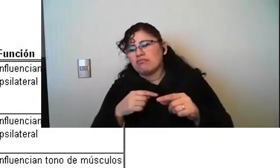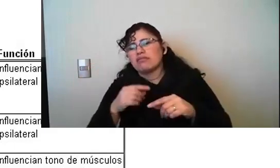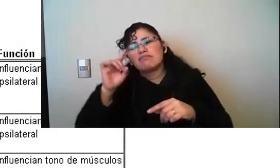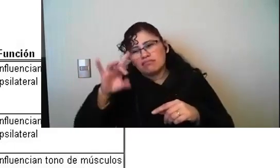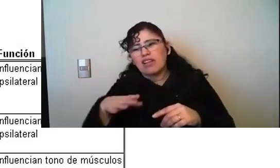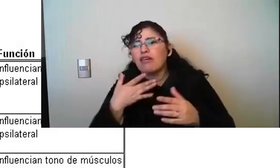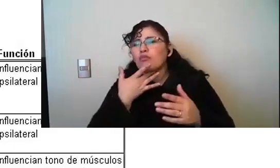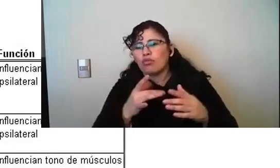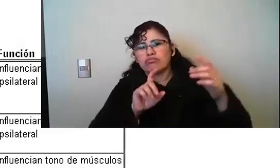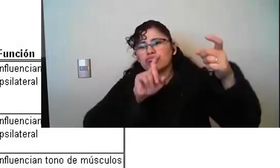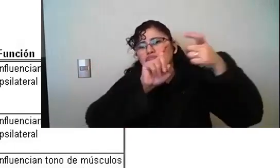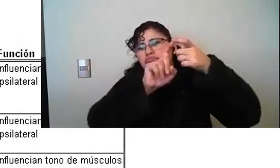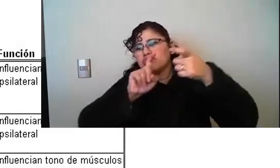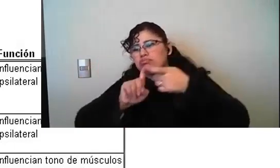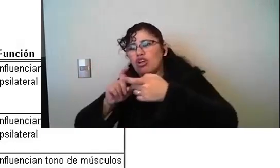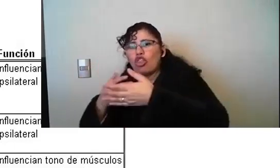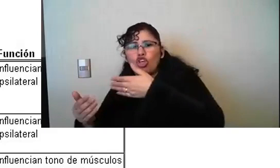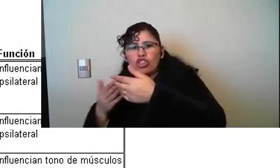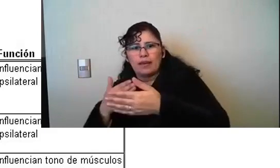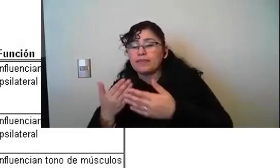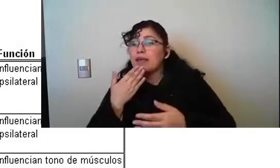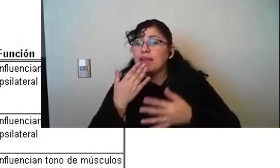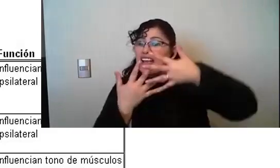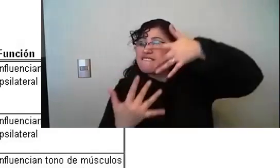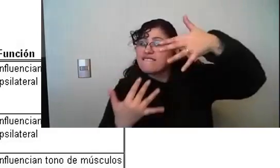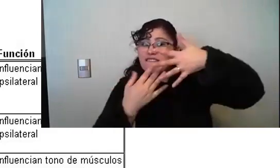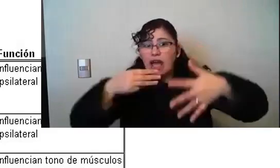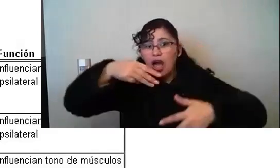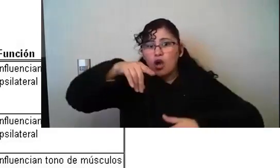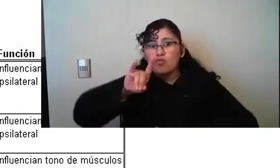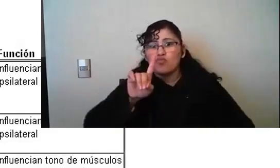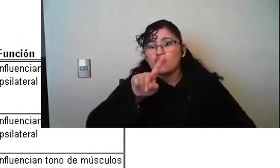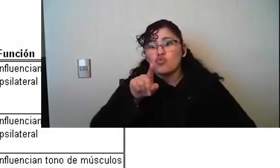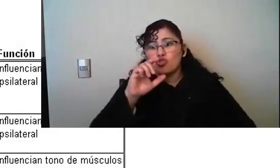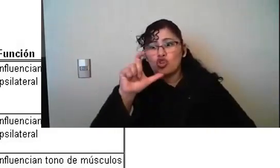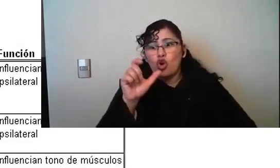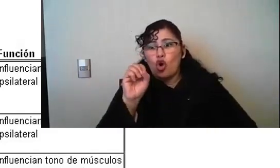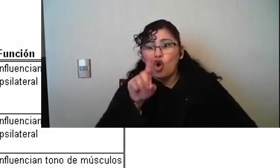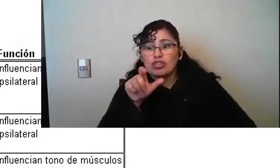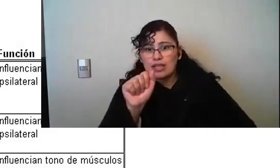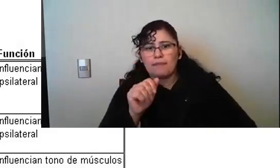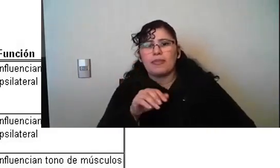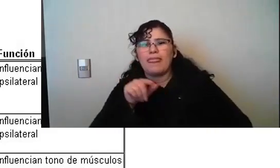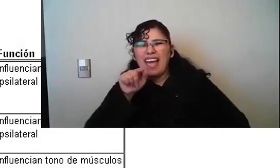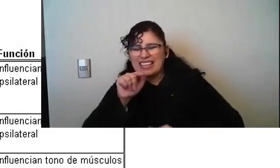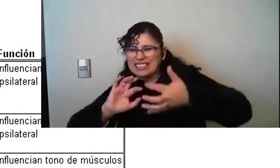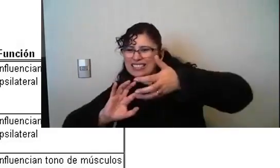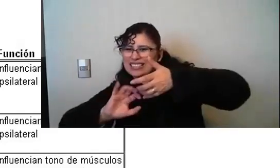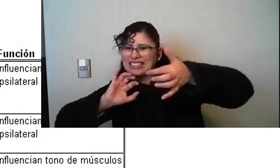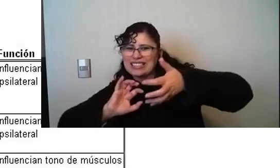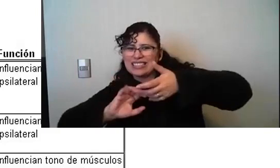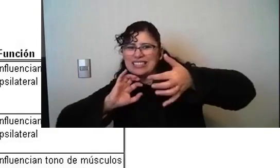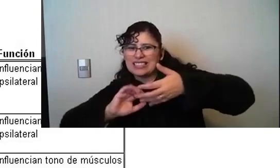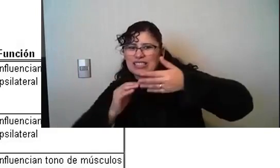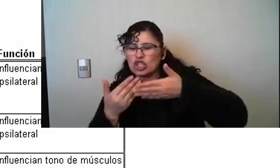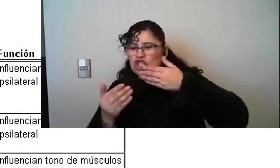fibras mugosas. Aquí está indicando qué es lo que es. Por tanto, hacen sinapsis con la capa o